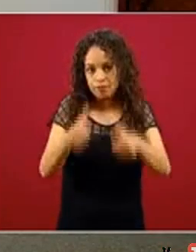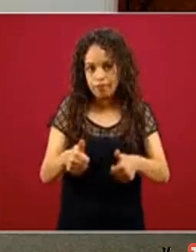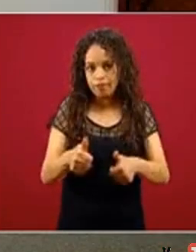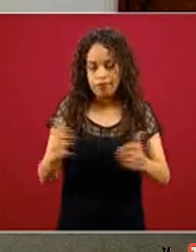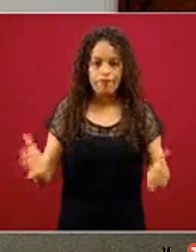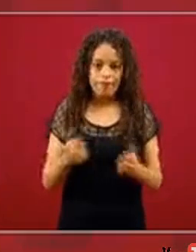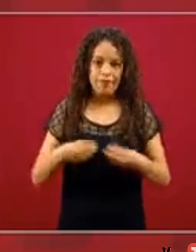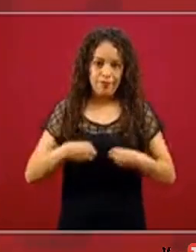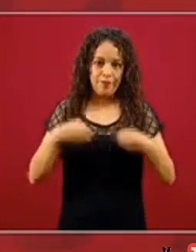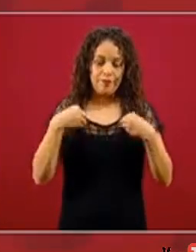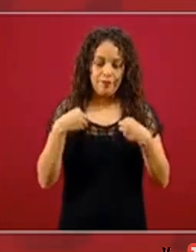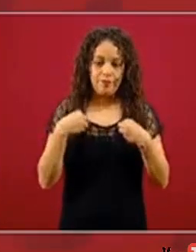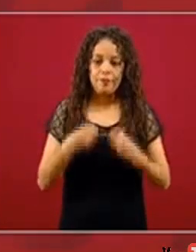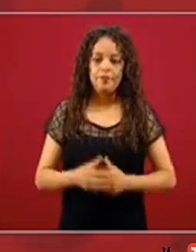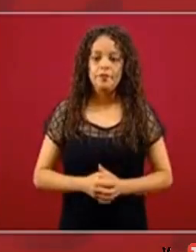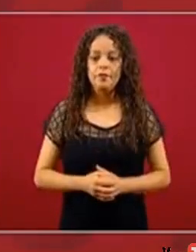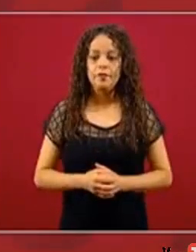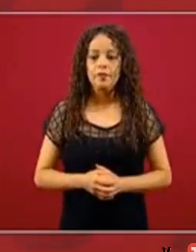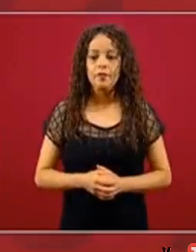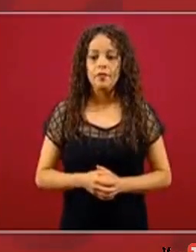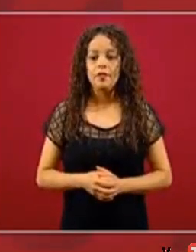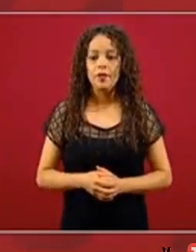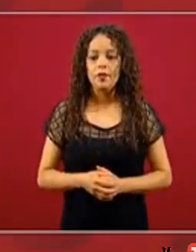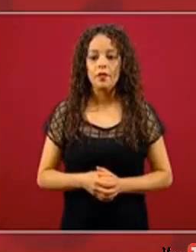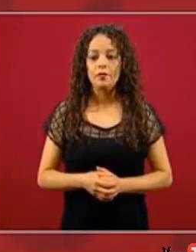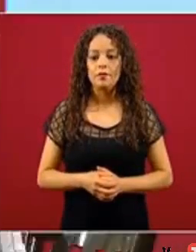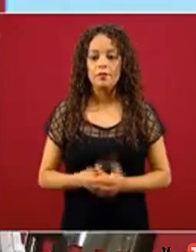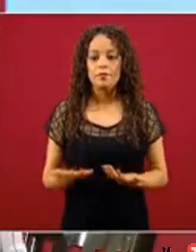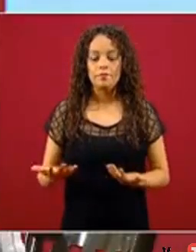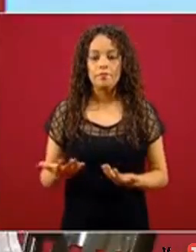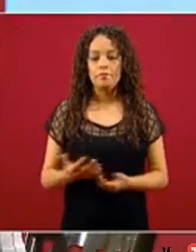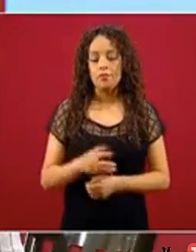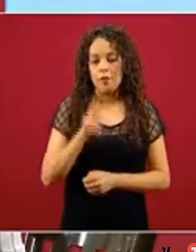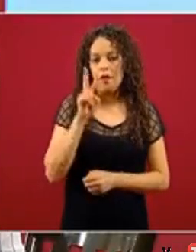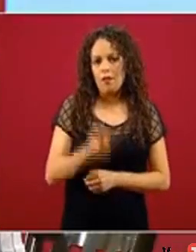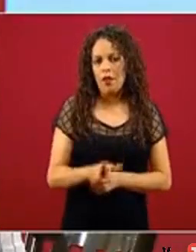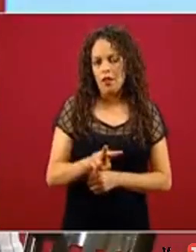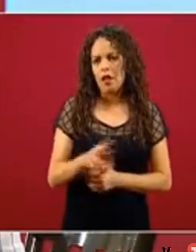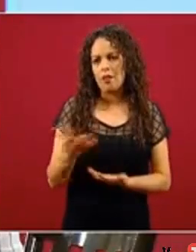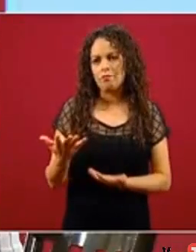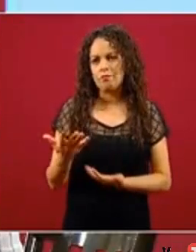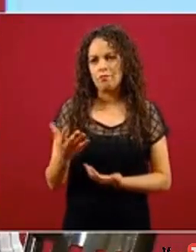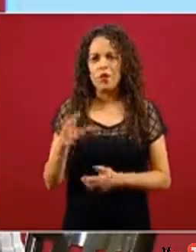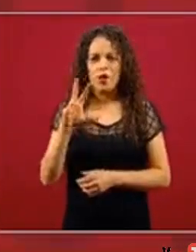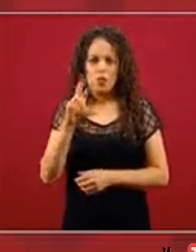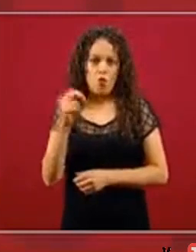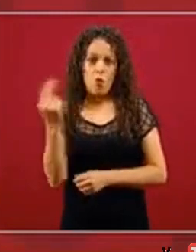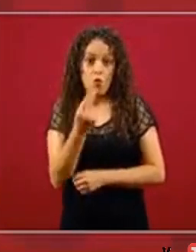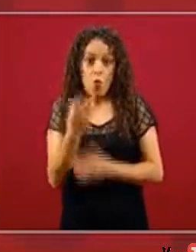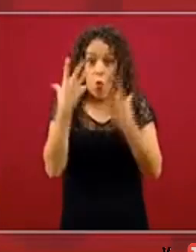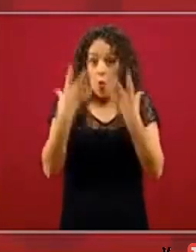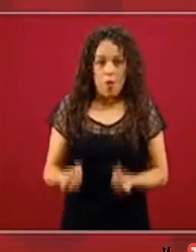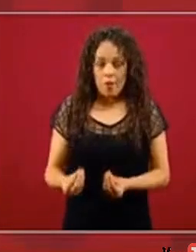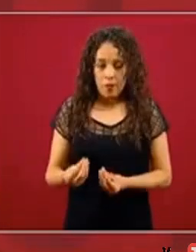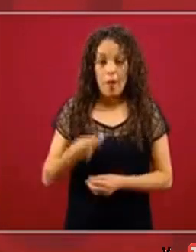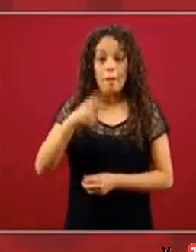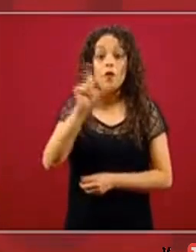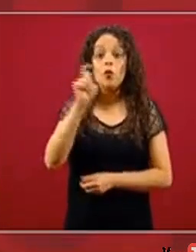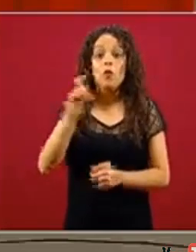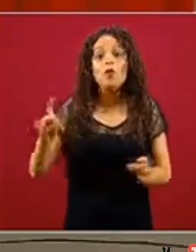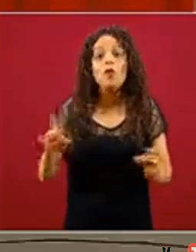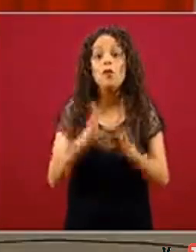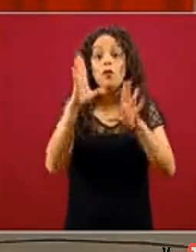Es inusual que se requiera hacer, pero cuando se requiere hay que hacerlo y obviamente eso implica un altísimo